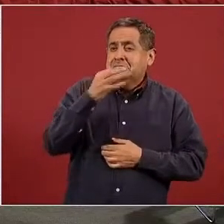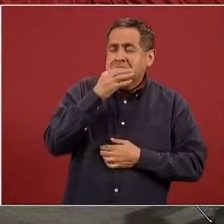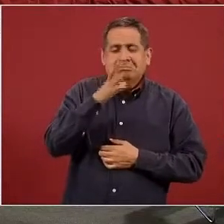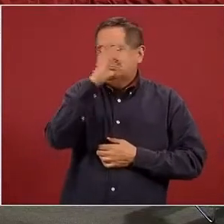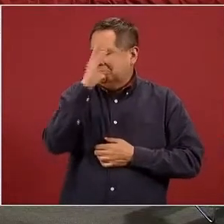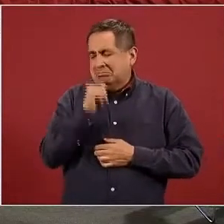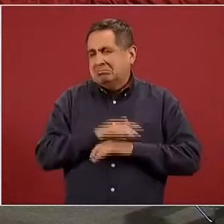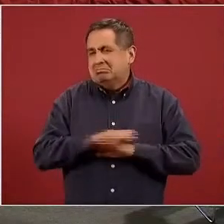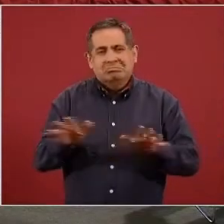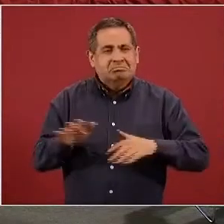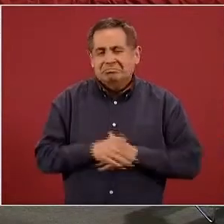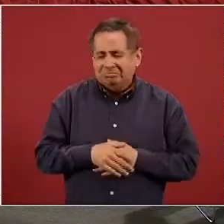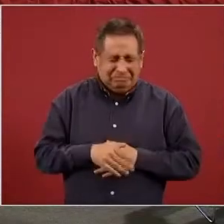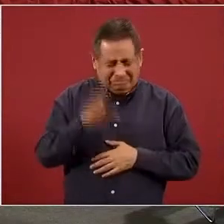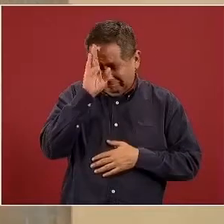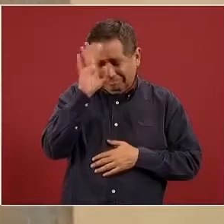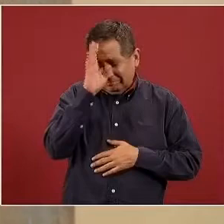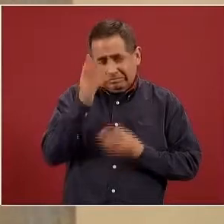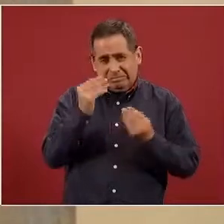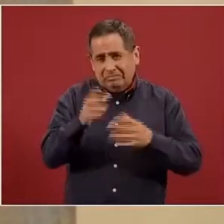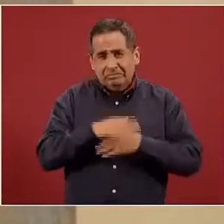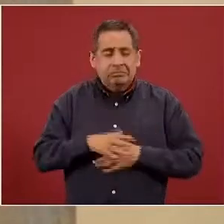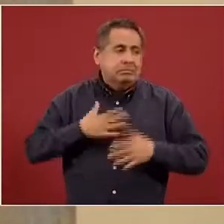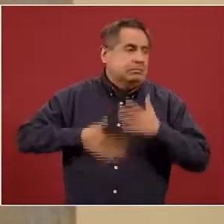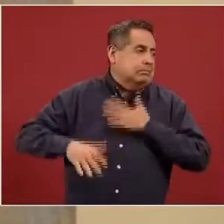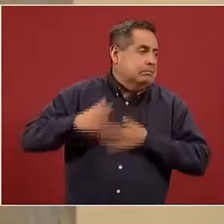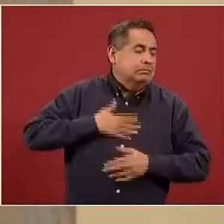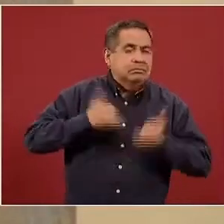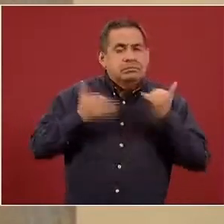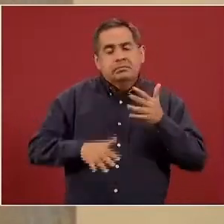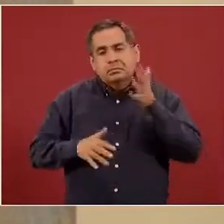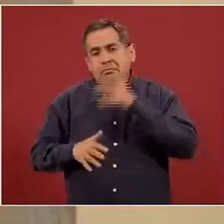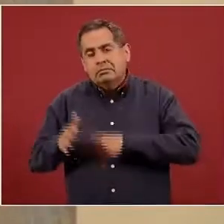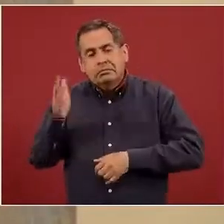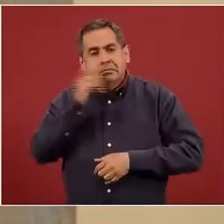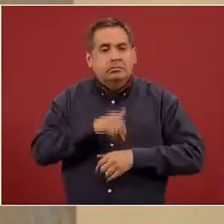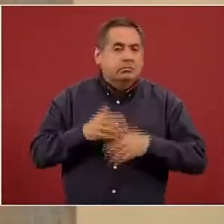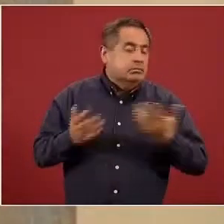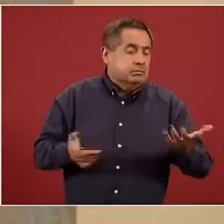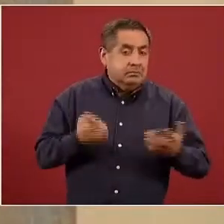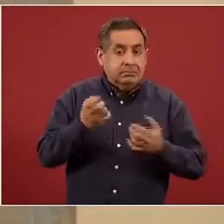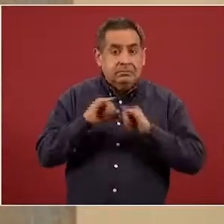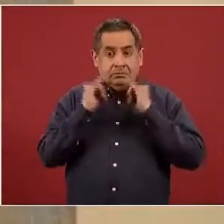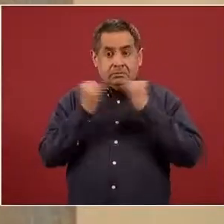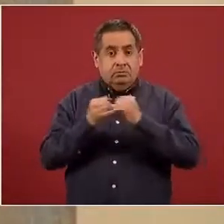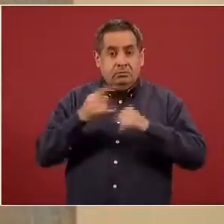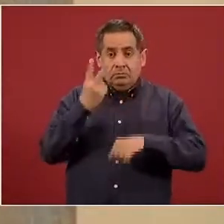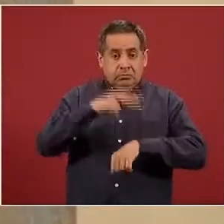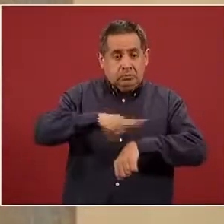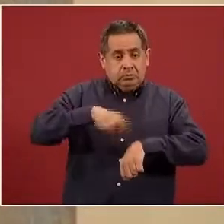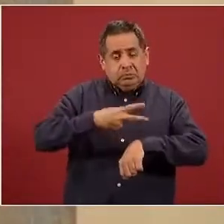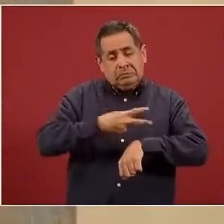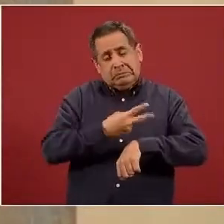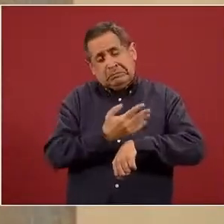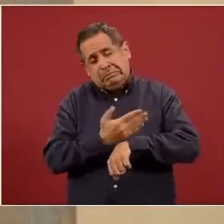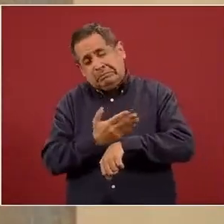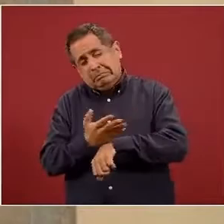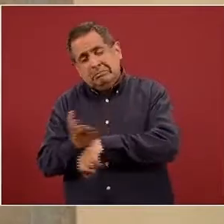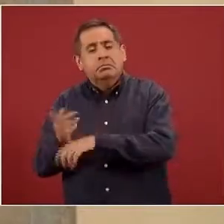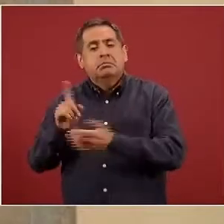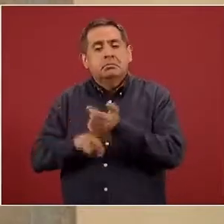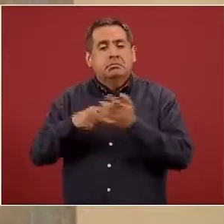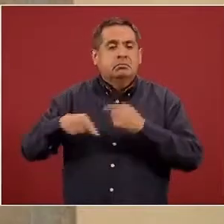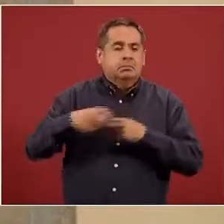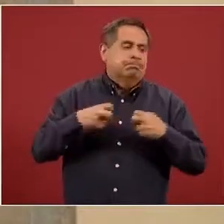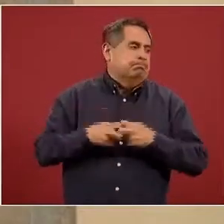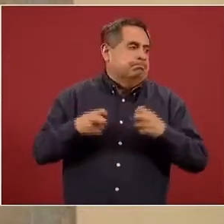es ya extenso. Se empiezan a cansar, y entonces estas juntas de más de 2 horas lo único que van a provocar es que